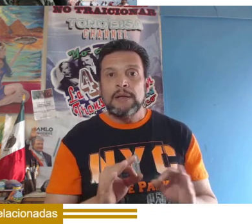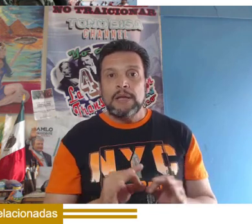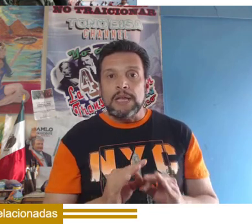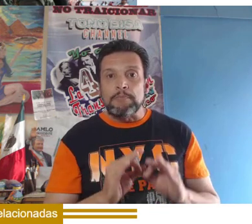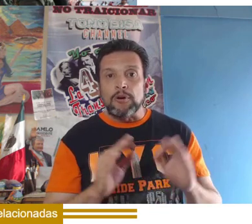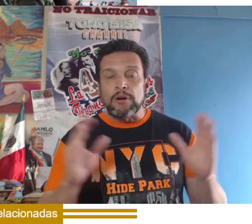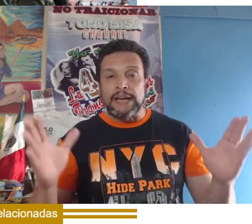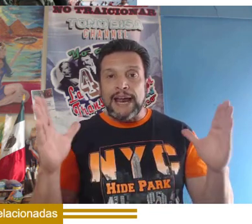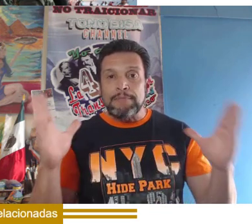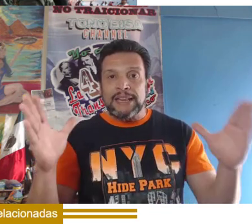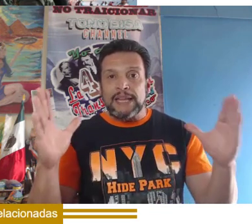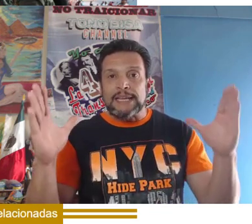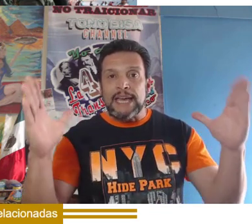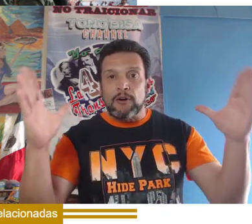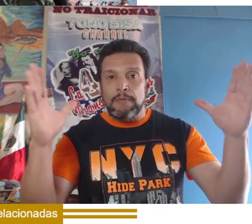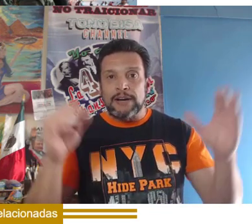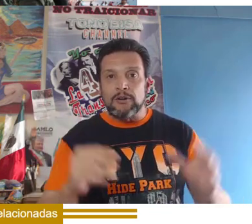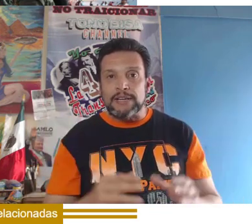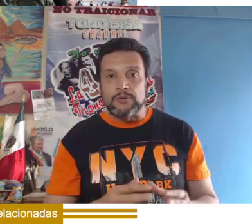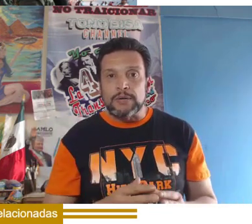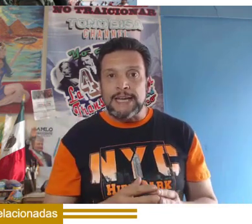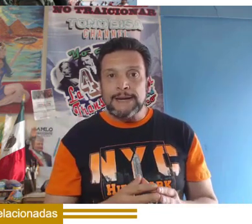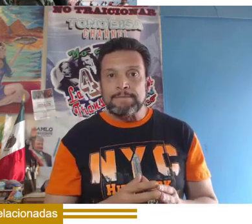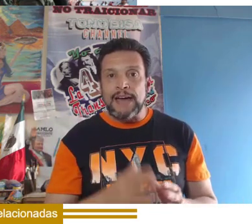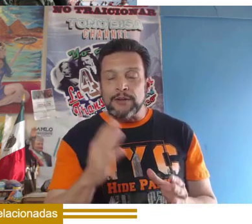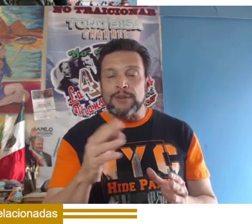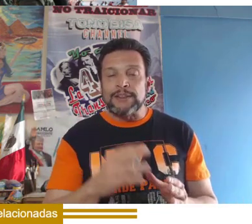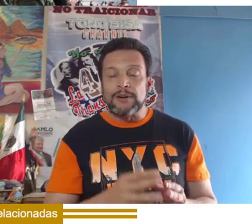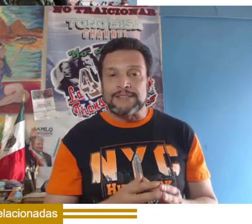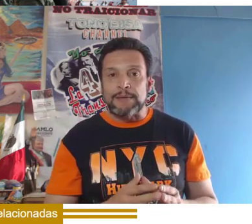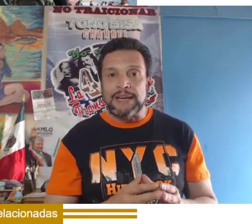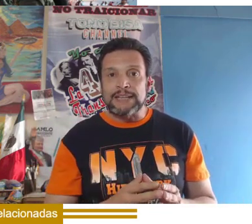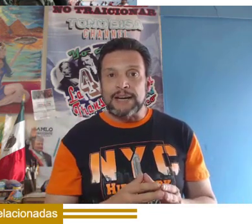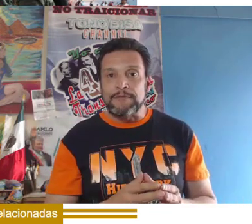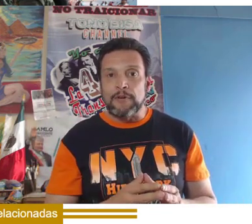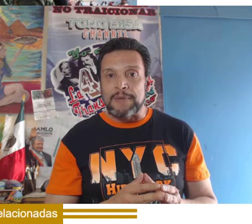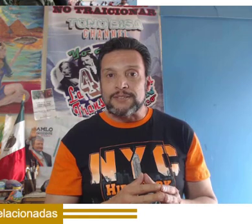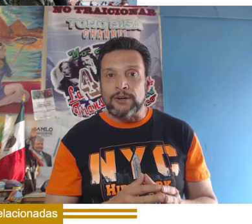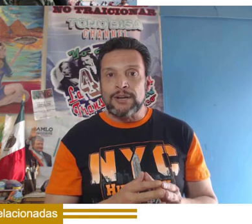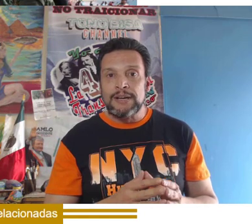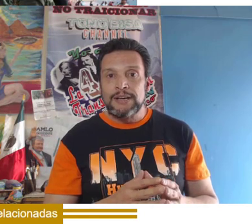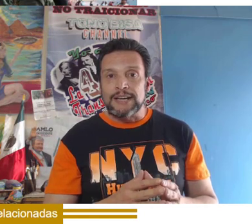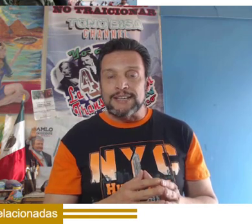México y por lo que realmente quiero verlo resurgir, ayudándoles también a